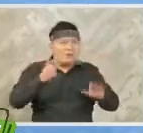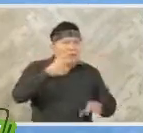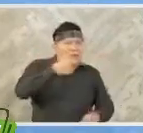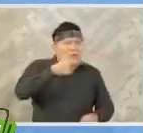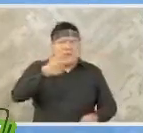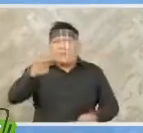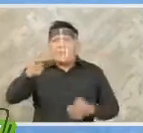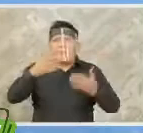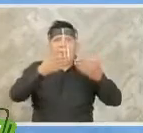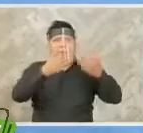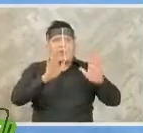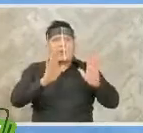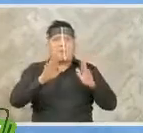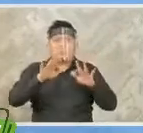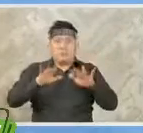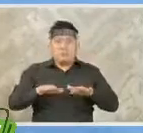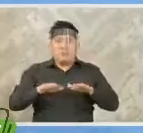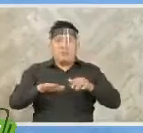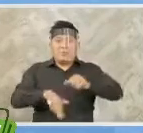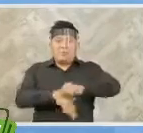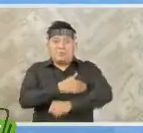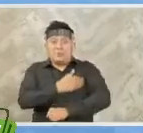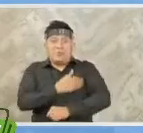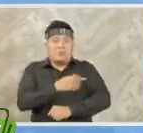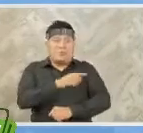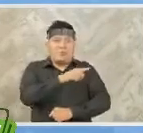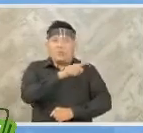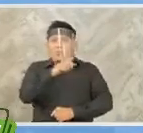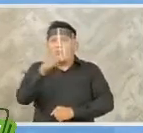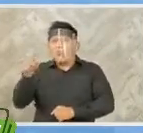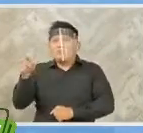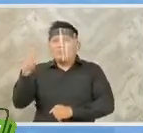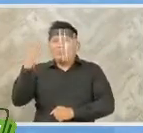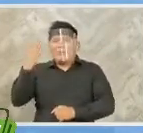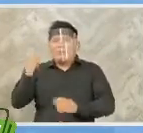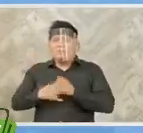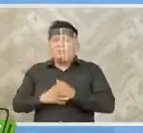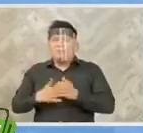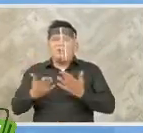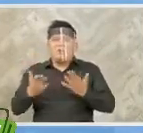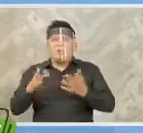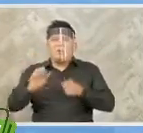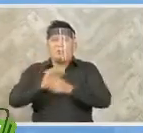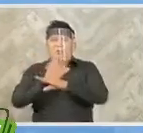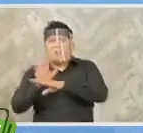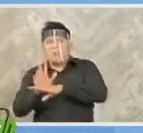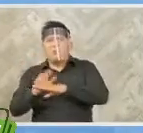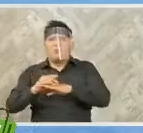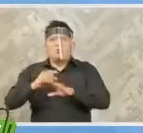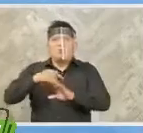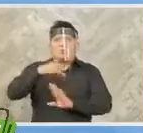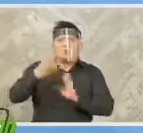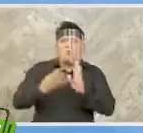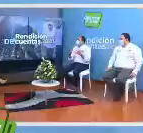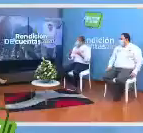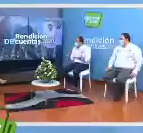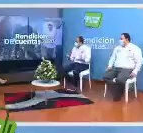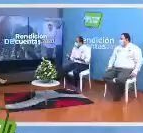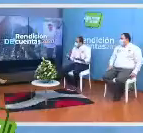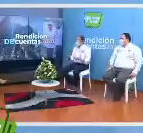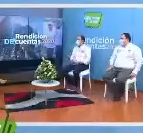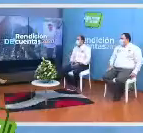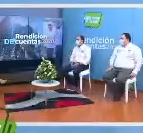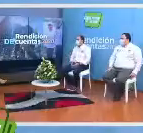del Ministerio y por parte de la Secretaría de Salud de los centros comerciales en Cúcuta. Fuimos pioneros en esa apertura. El sector turismo, que parecía